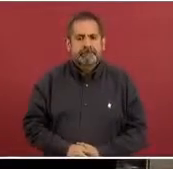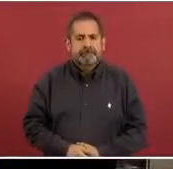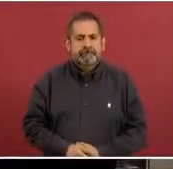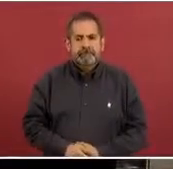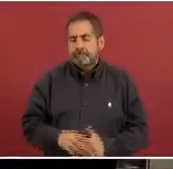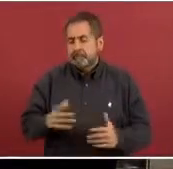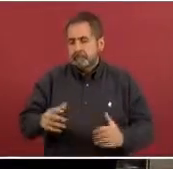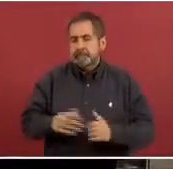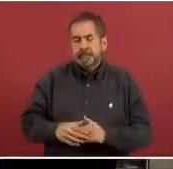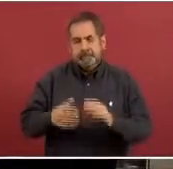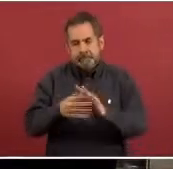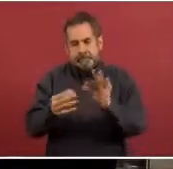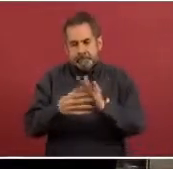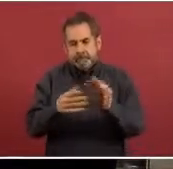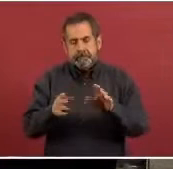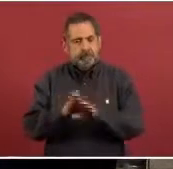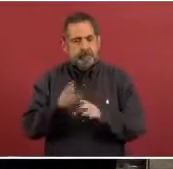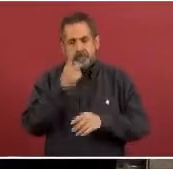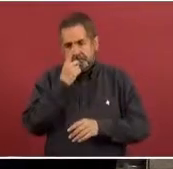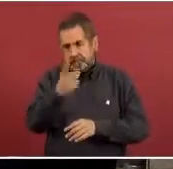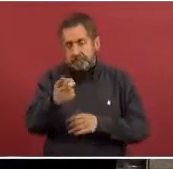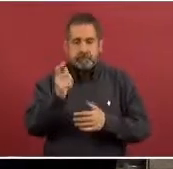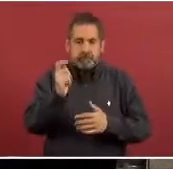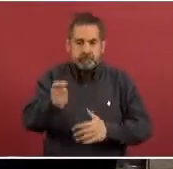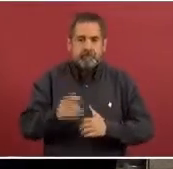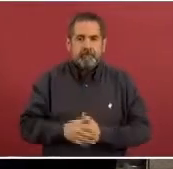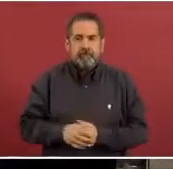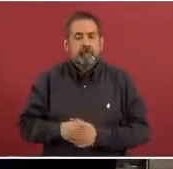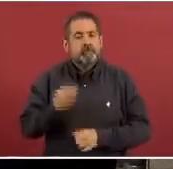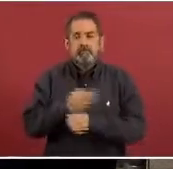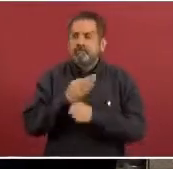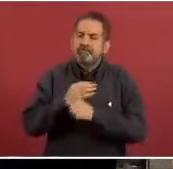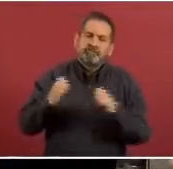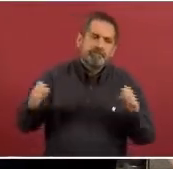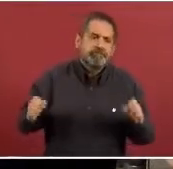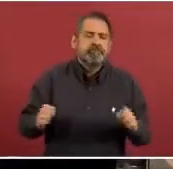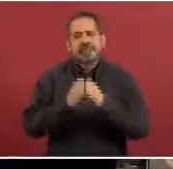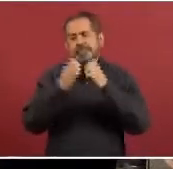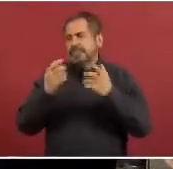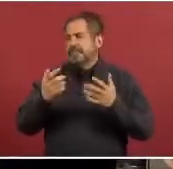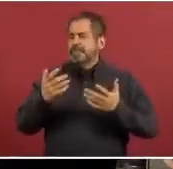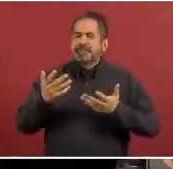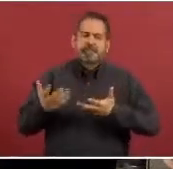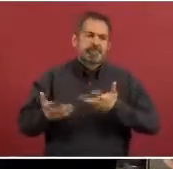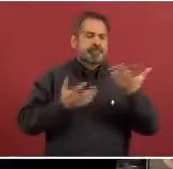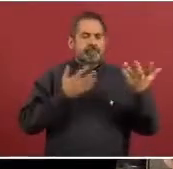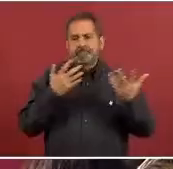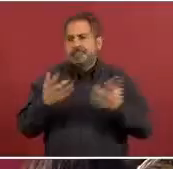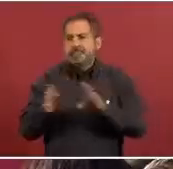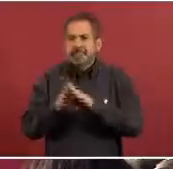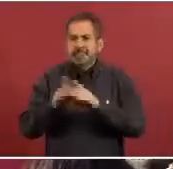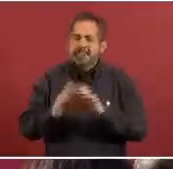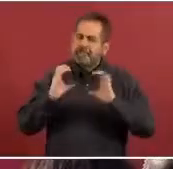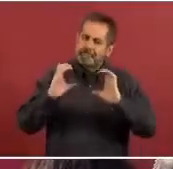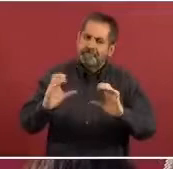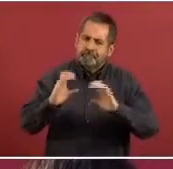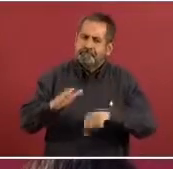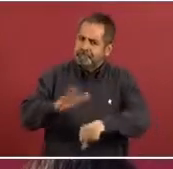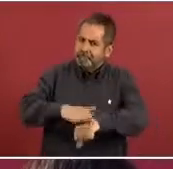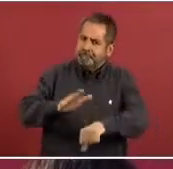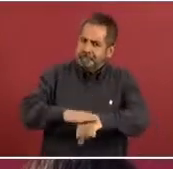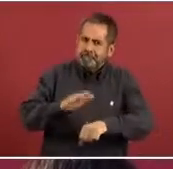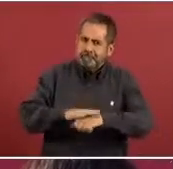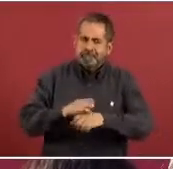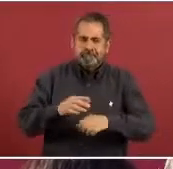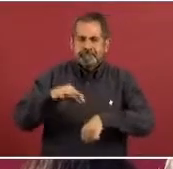Y bueno, solo decirles que esta contingencia sanitaria nos pide que sigamos al pie de la letra